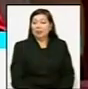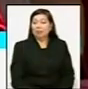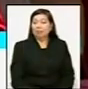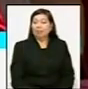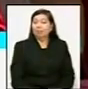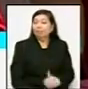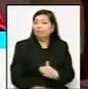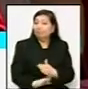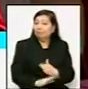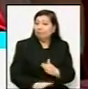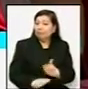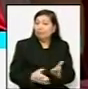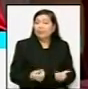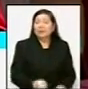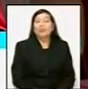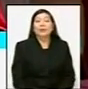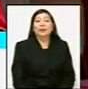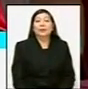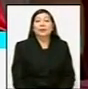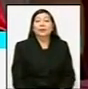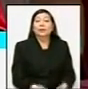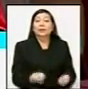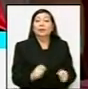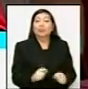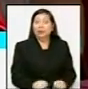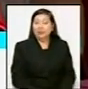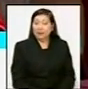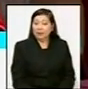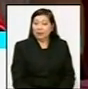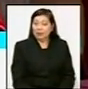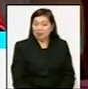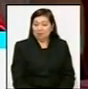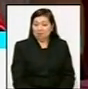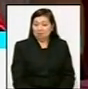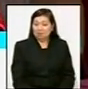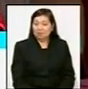bajo causal de suspensión. ¿Está bien?